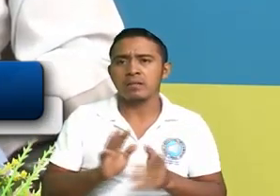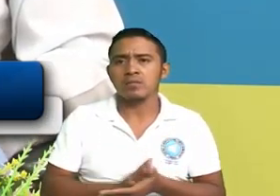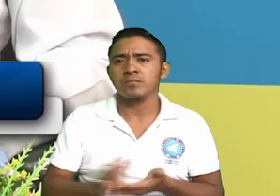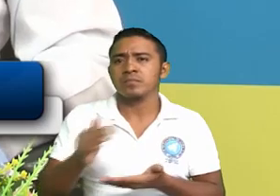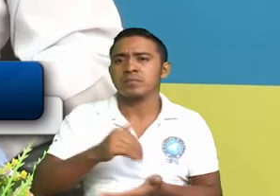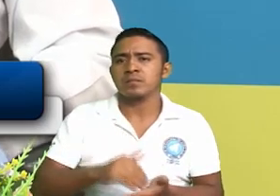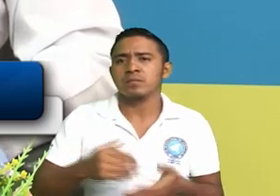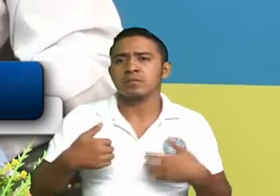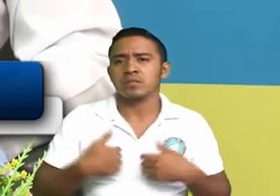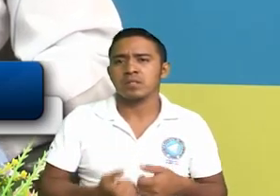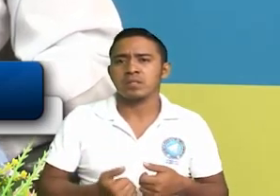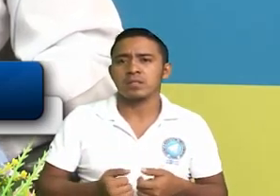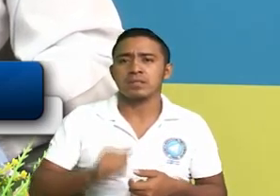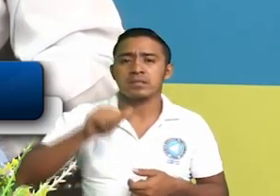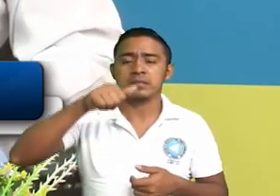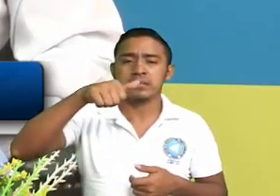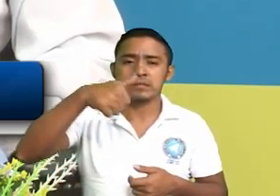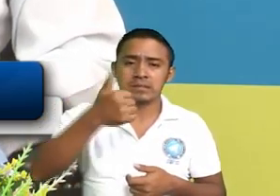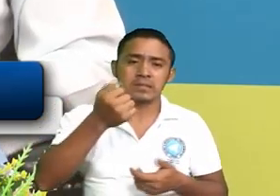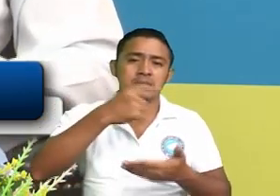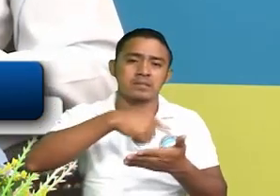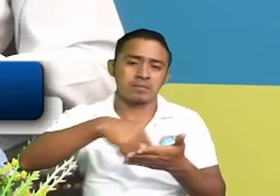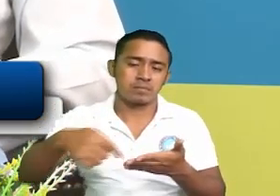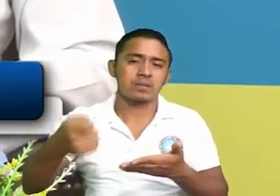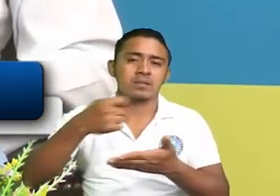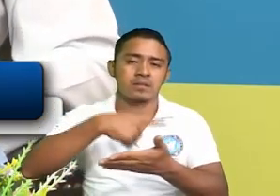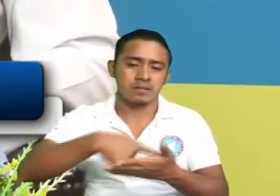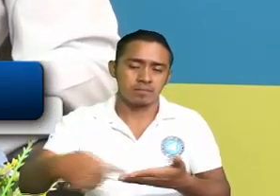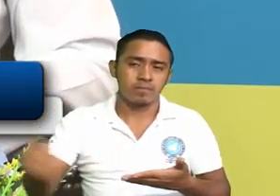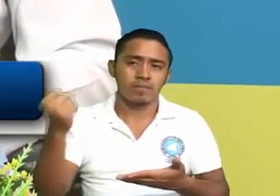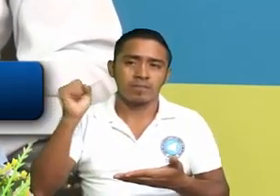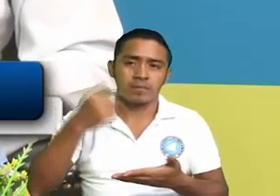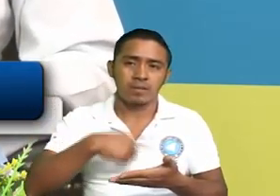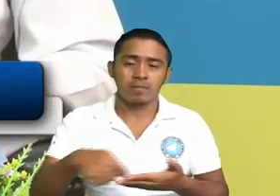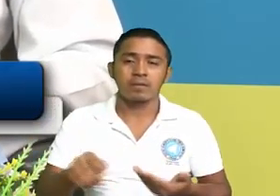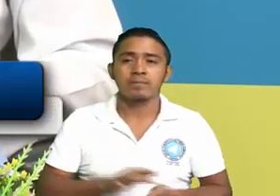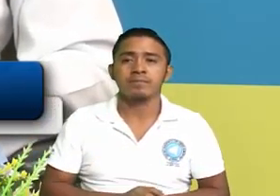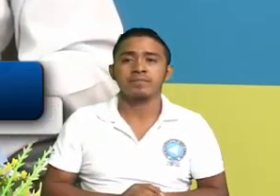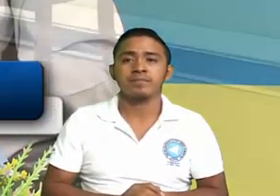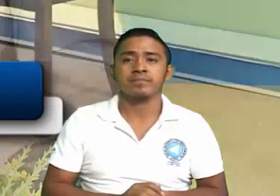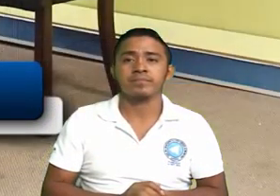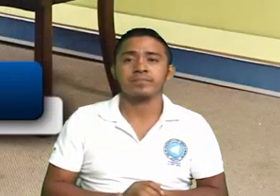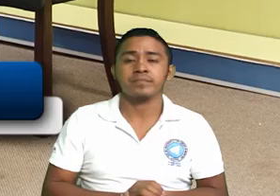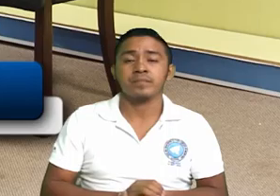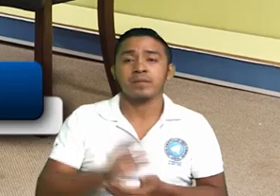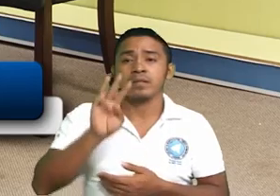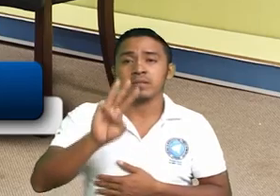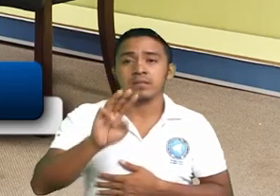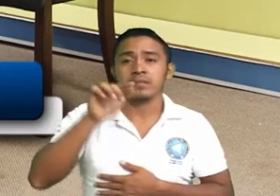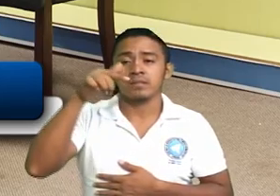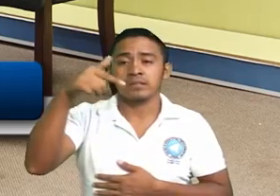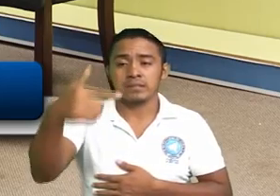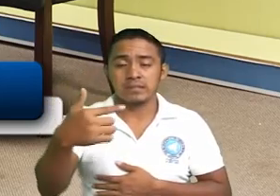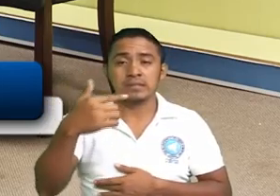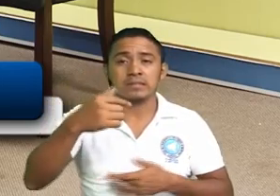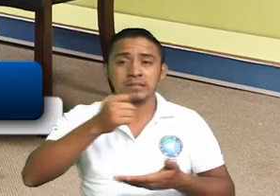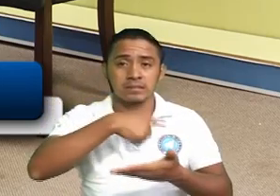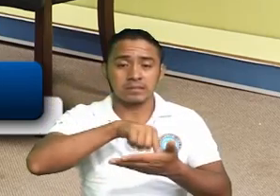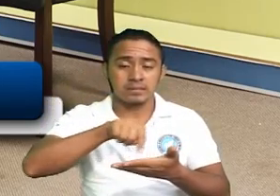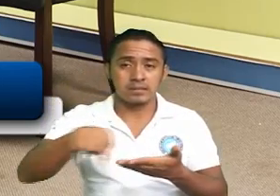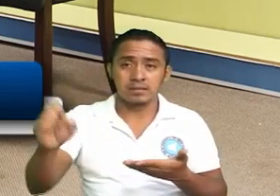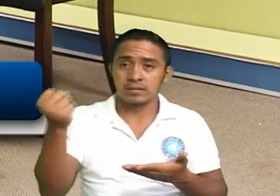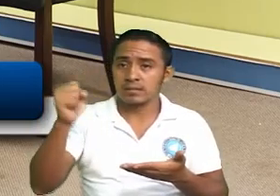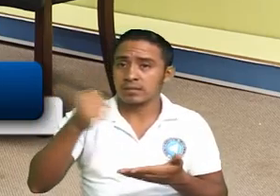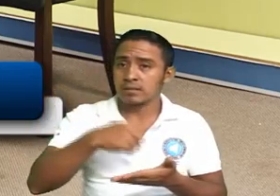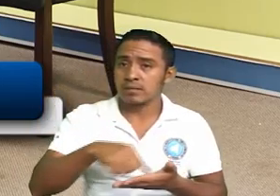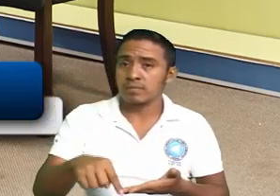es una mujer con algún factor de riesgo, es un alto riesgo obstétrico. Esta mujer se cita por lo menos cada 4 semanas. Sin embargo, si es una